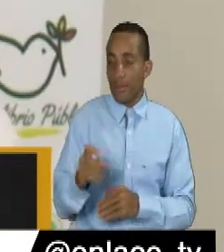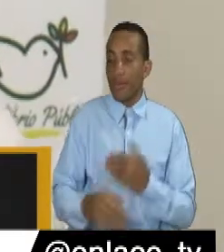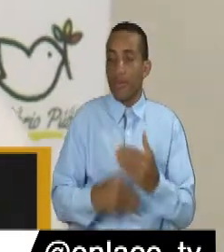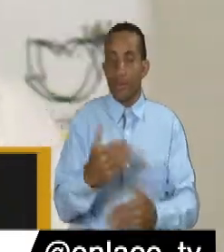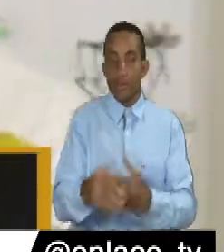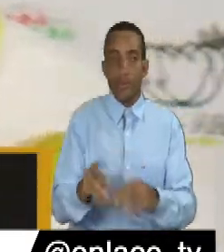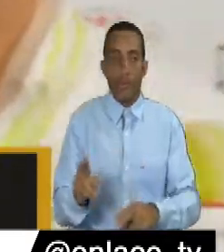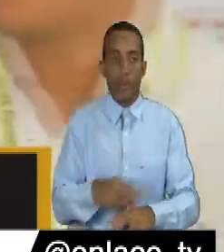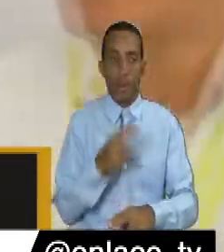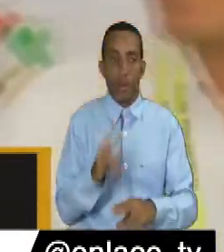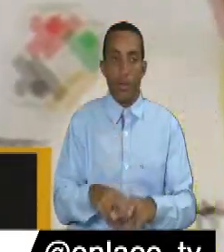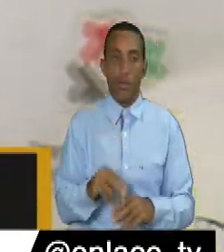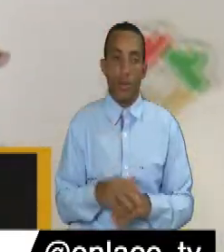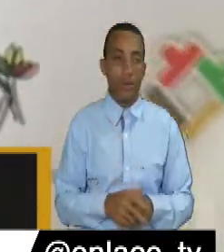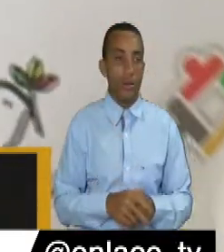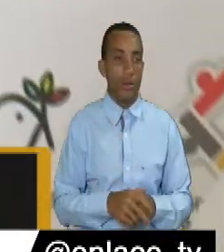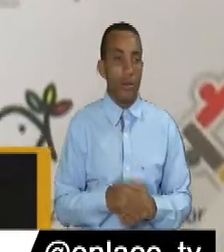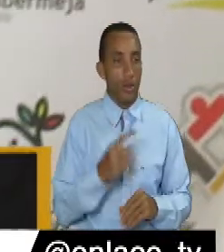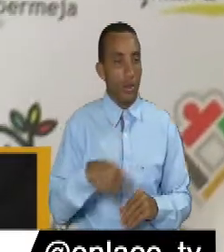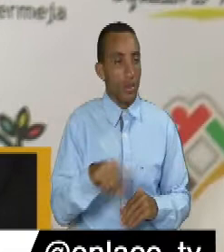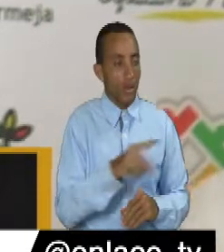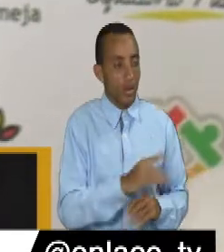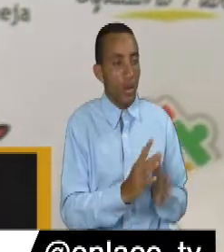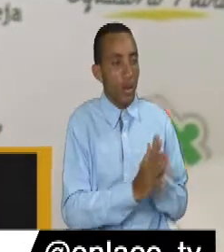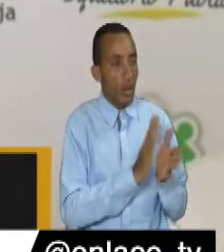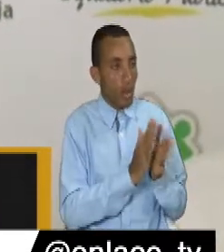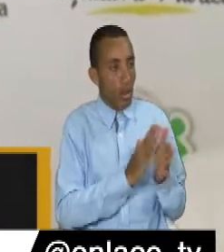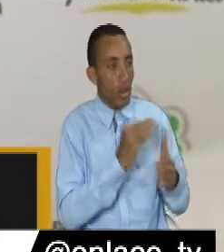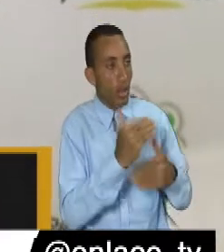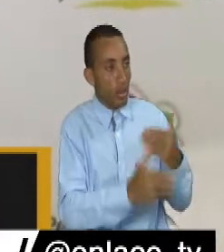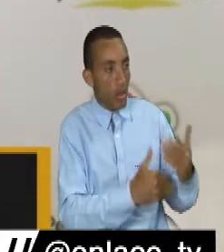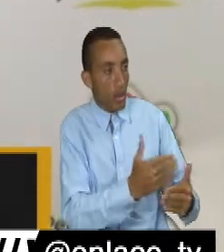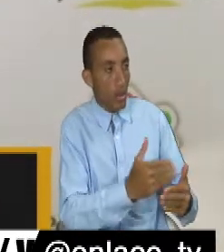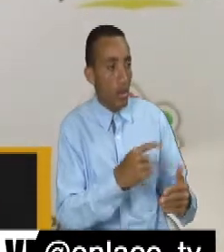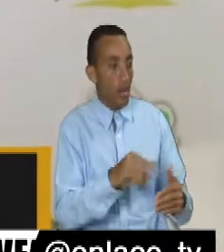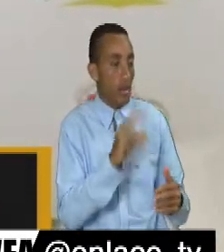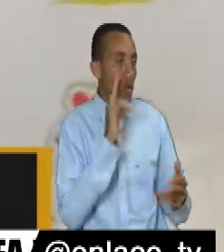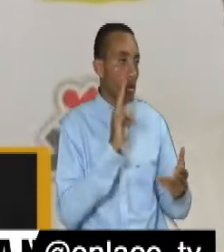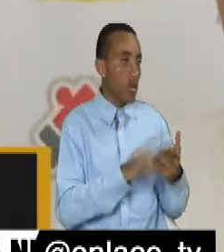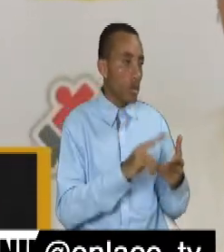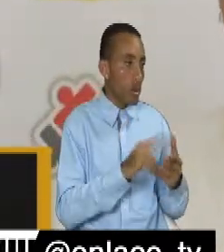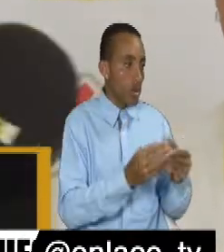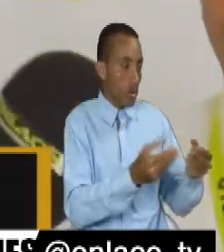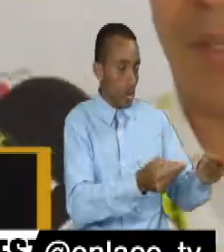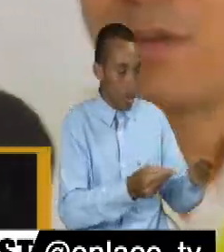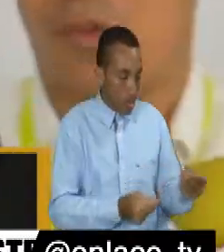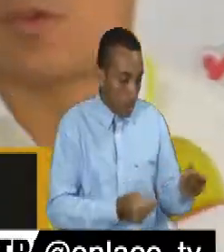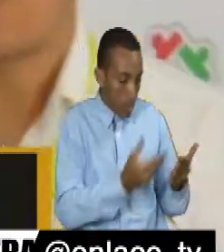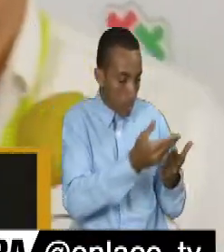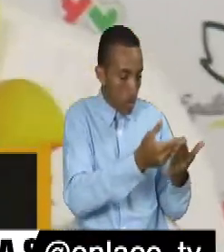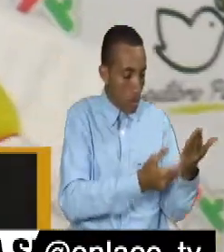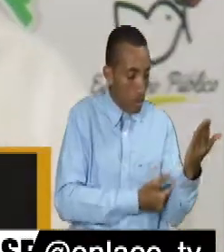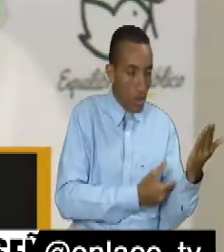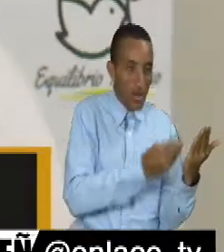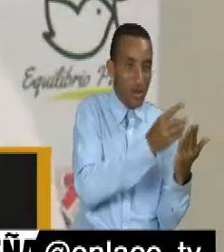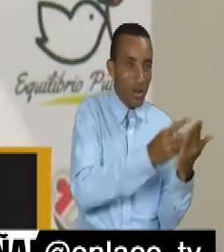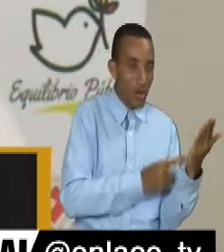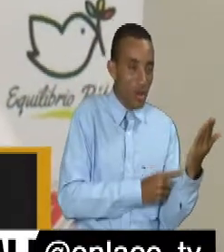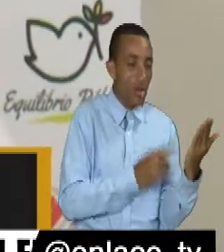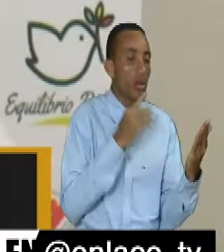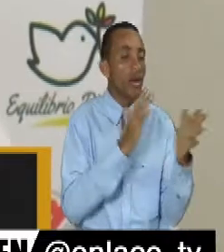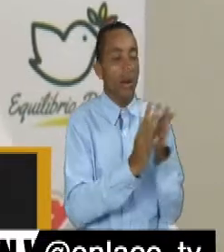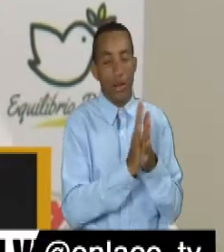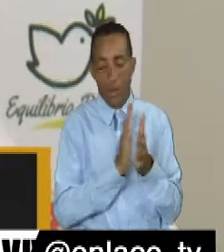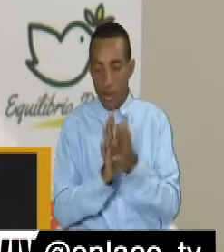fueron oficialmente notificados de este procedimiento o conocieron ese documento oficialmente? Sí, nosotros tenemos